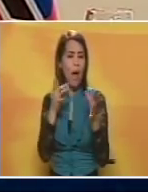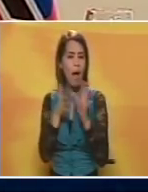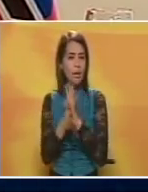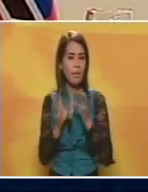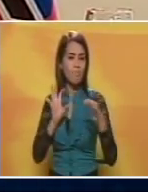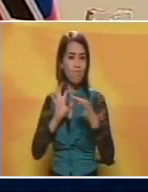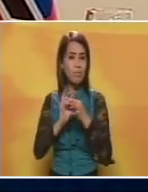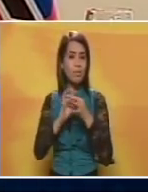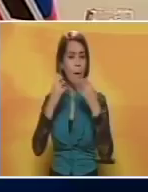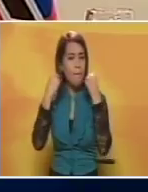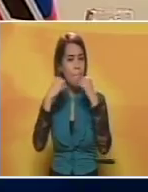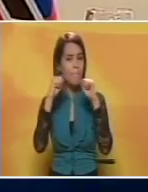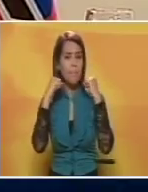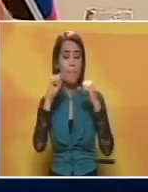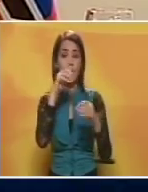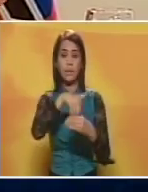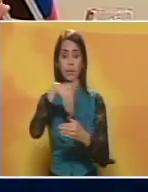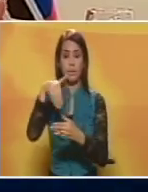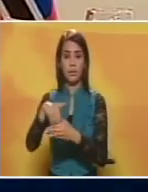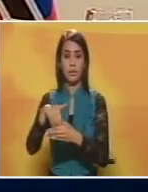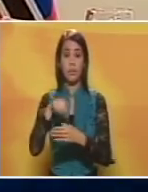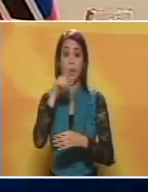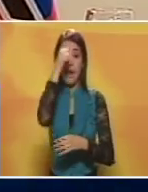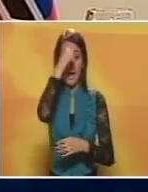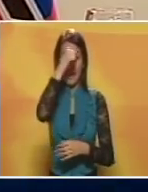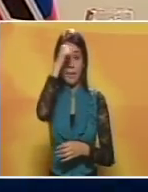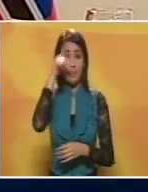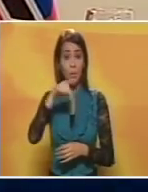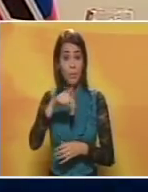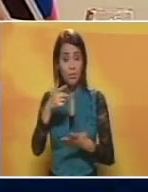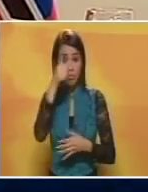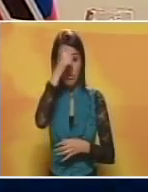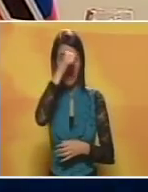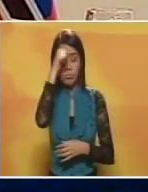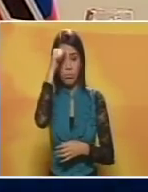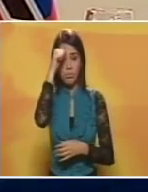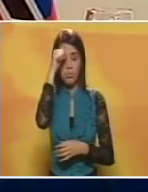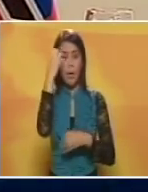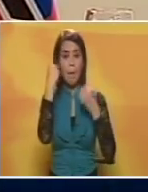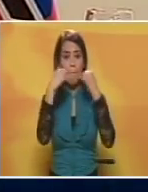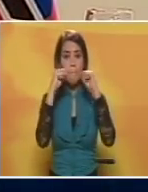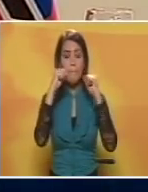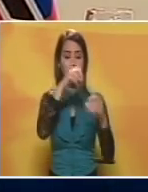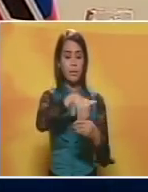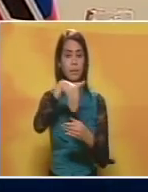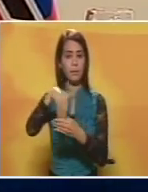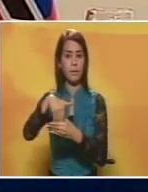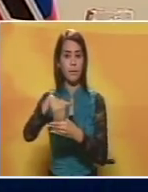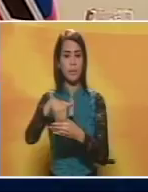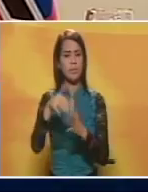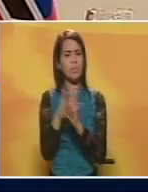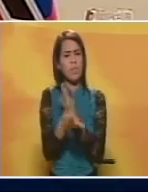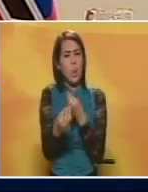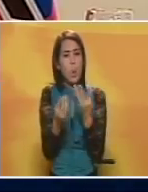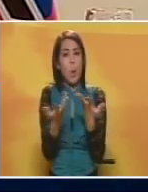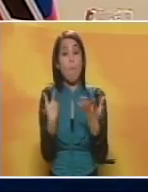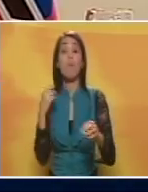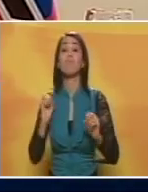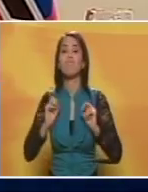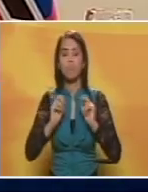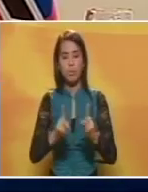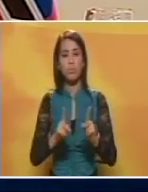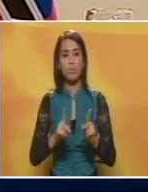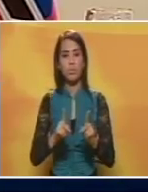gran simulacro electoral. Este domingo tenemos simulacro electoral, que es una gran